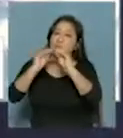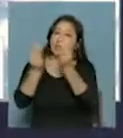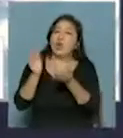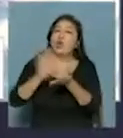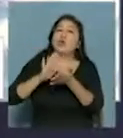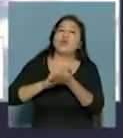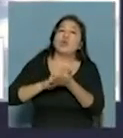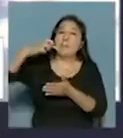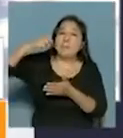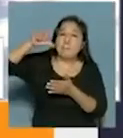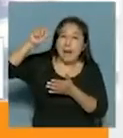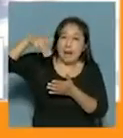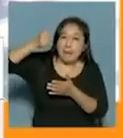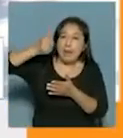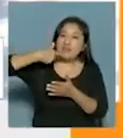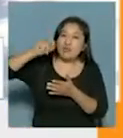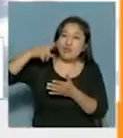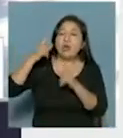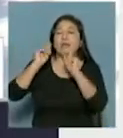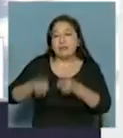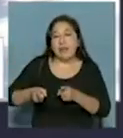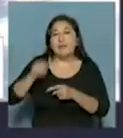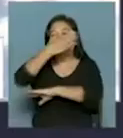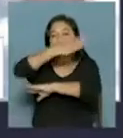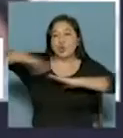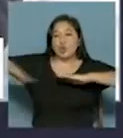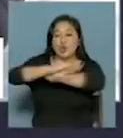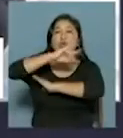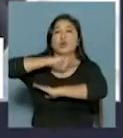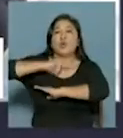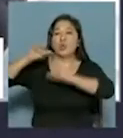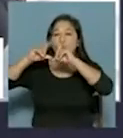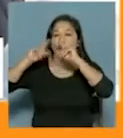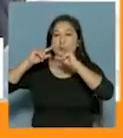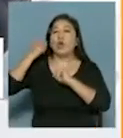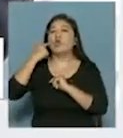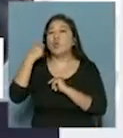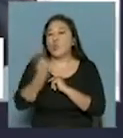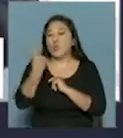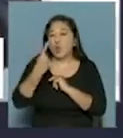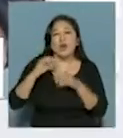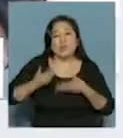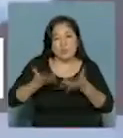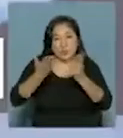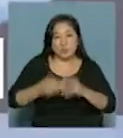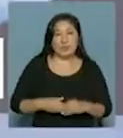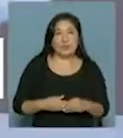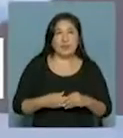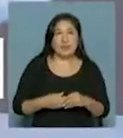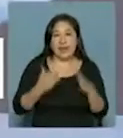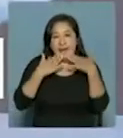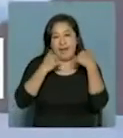zona de Palmasola y también en la zona de la ruta provincial número 1 a la altura de Rodeito. Adelante usted. Muchas